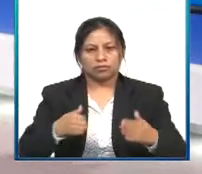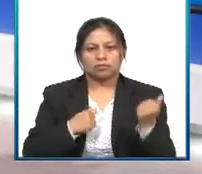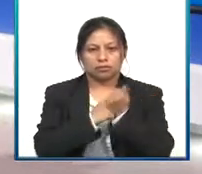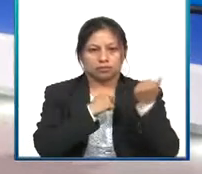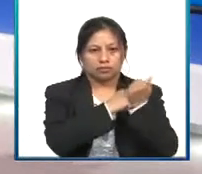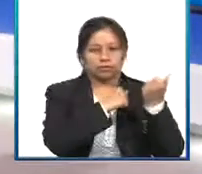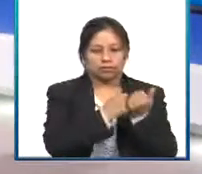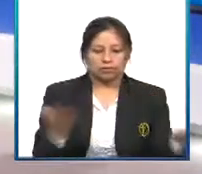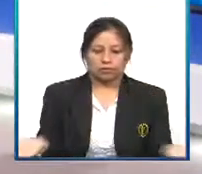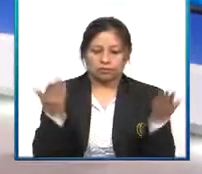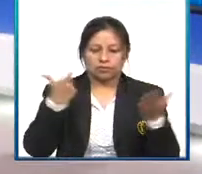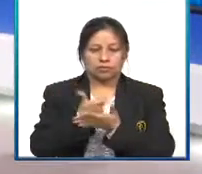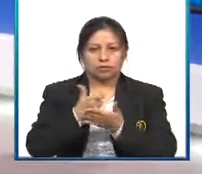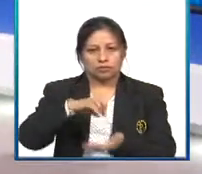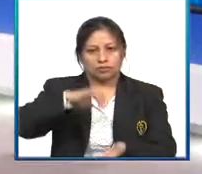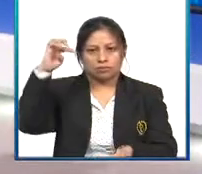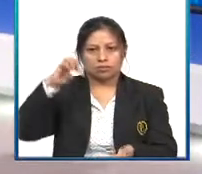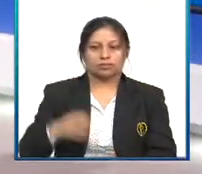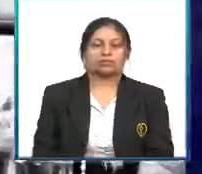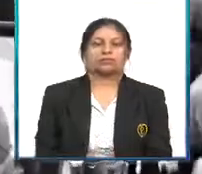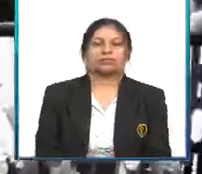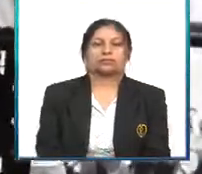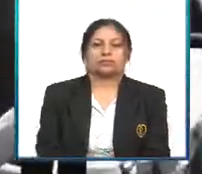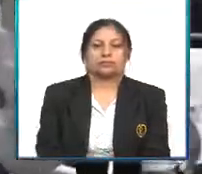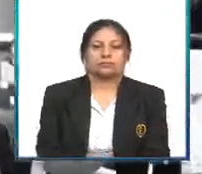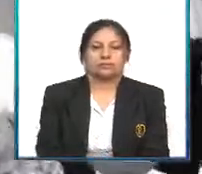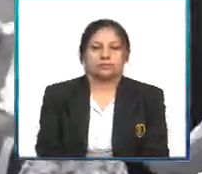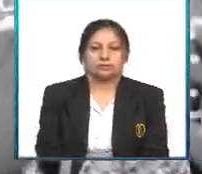contribución a la reactivación económica del país.